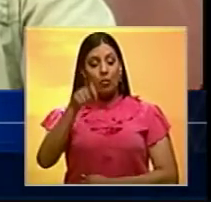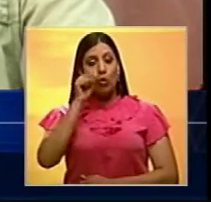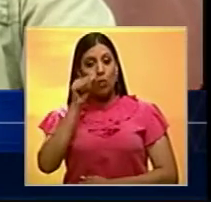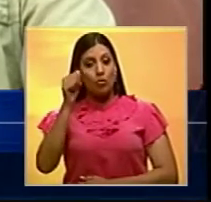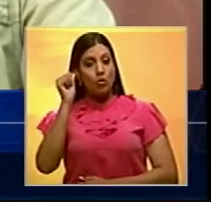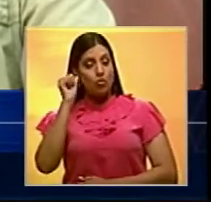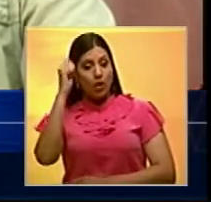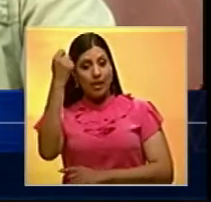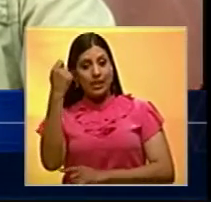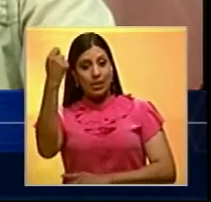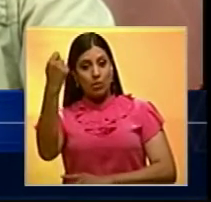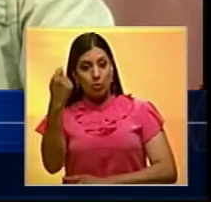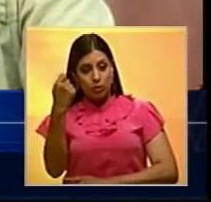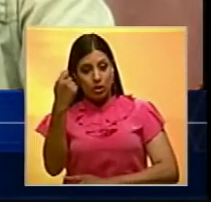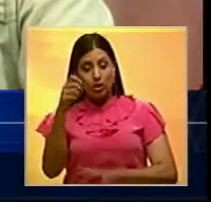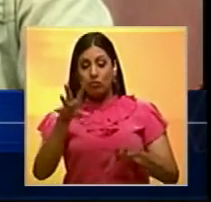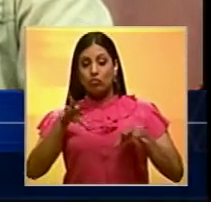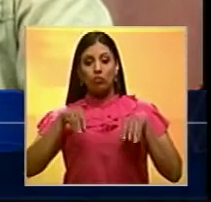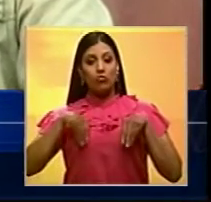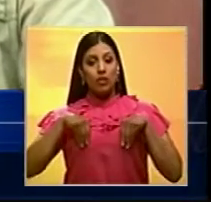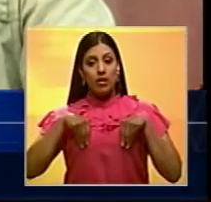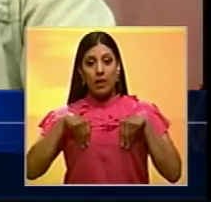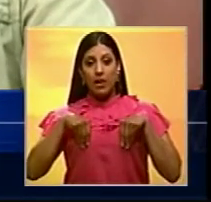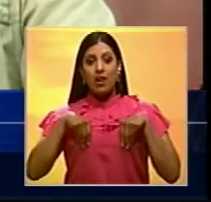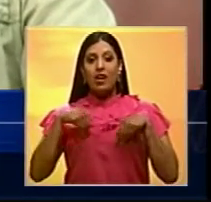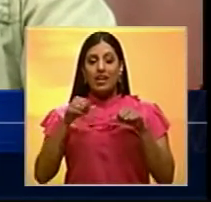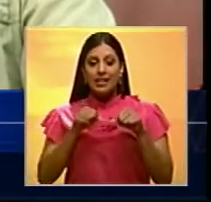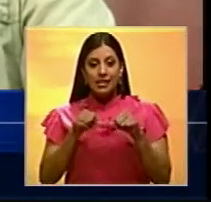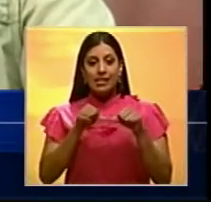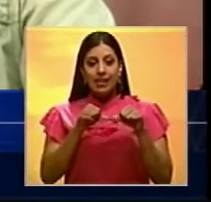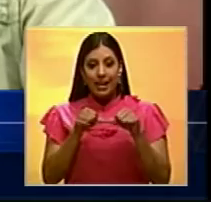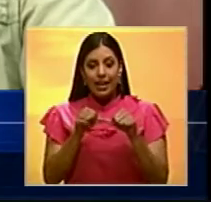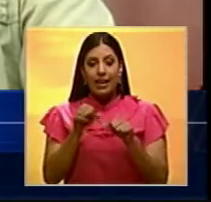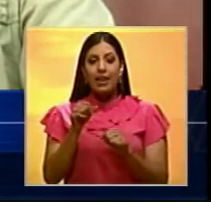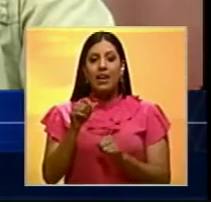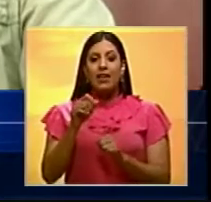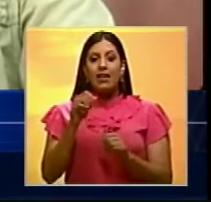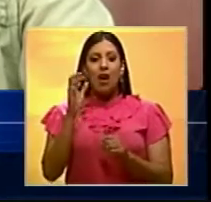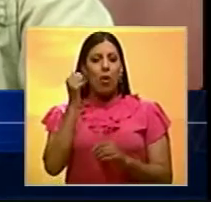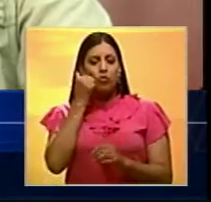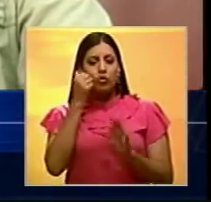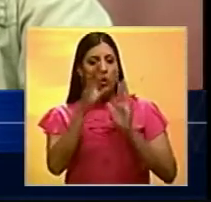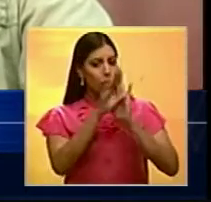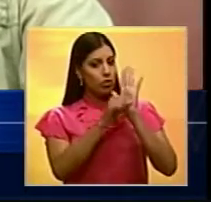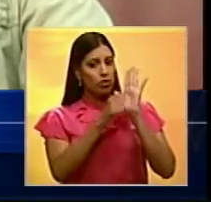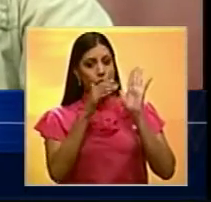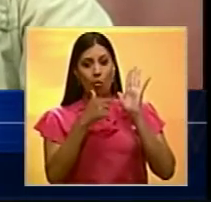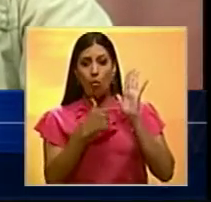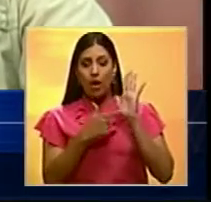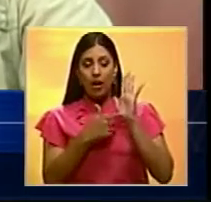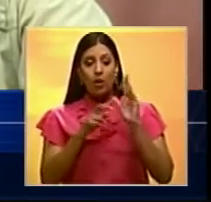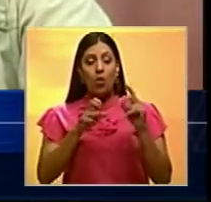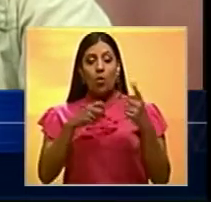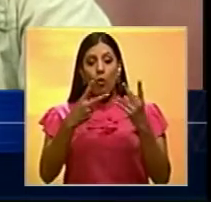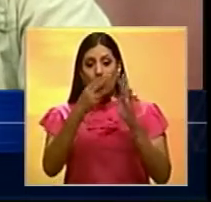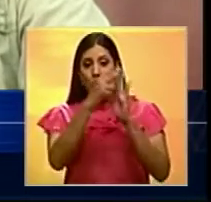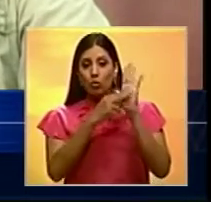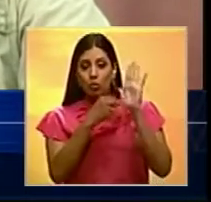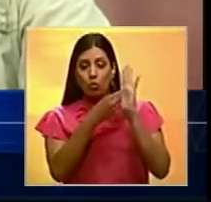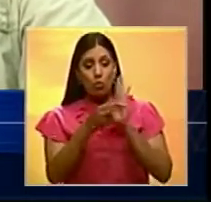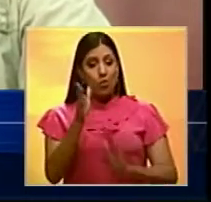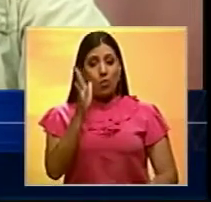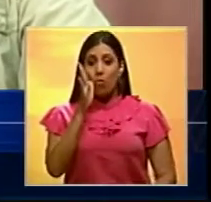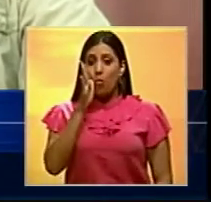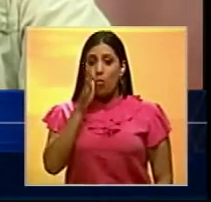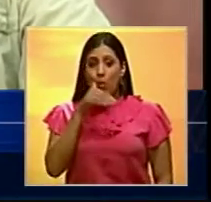diputados de la Asamblea Nacional abstenerse de continuar el inconstitucional, nulo e